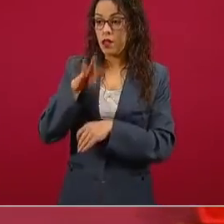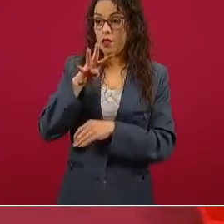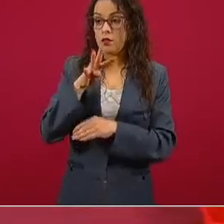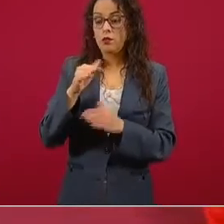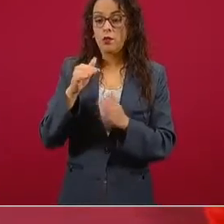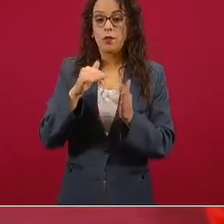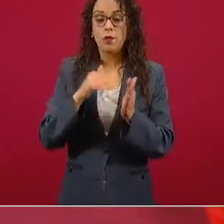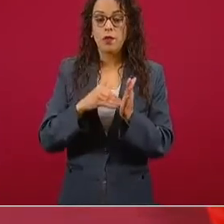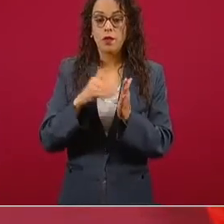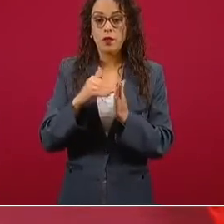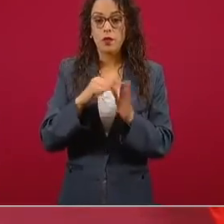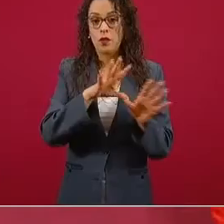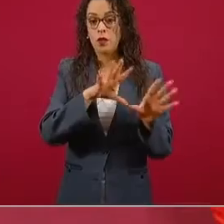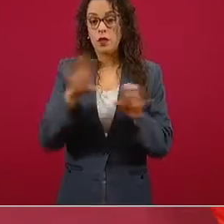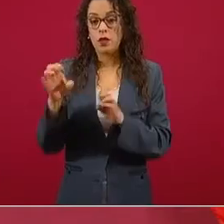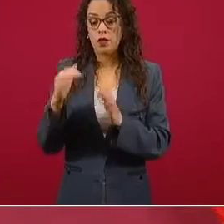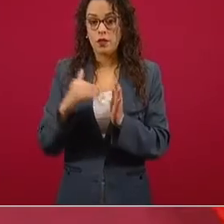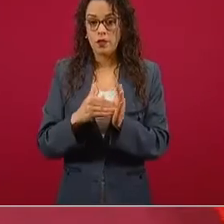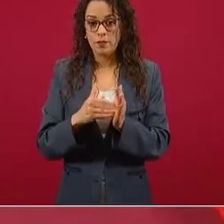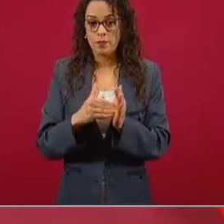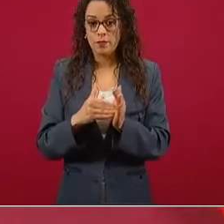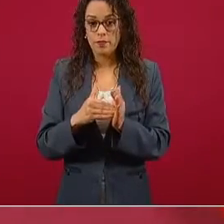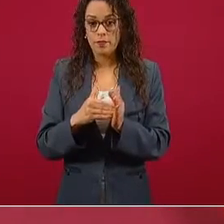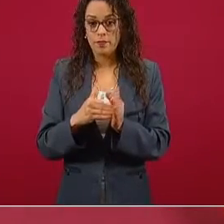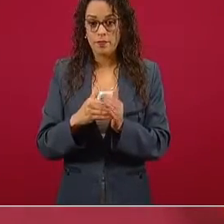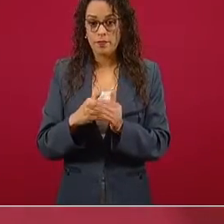19.500.000. Solo en abril